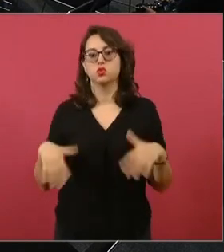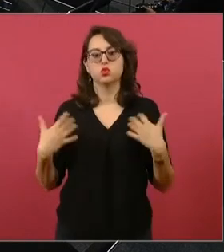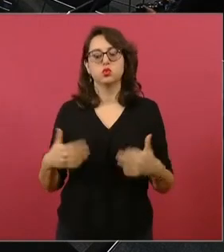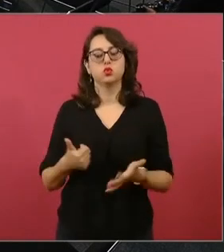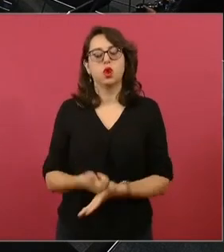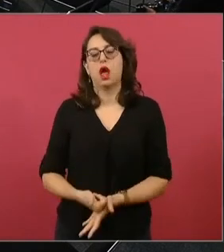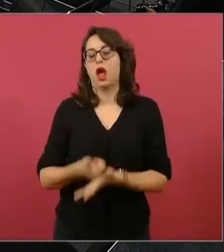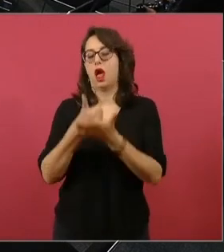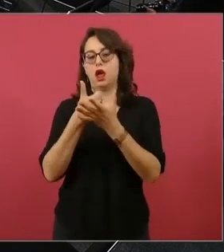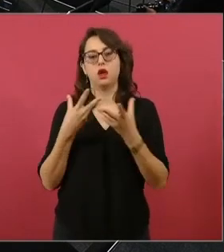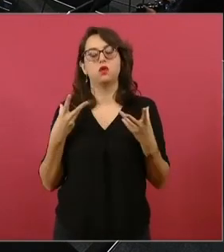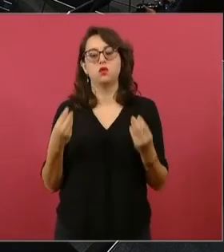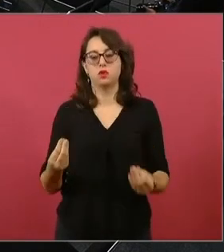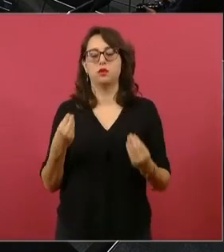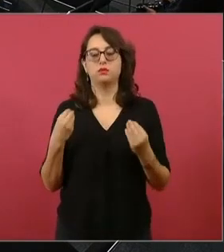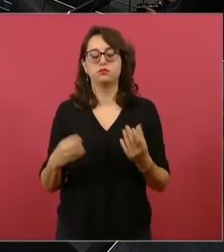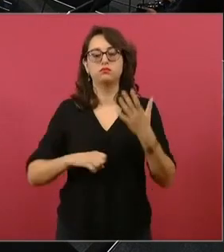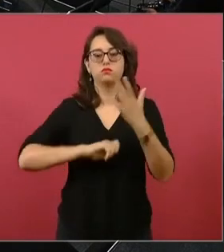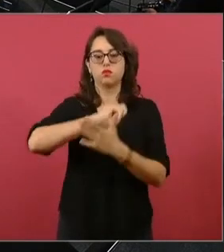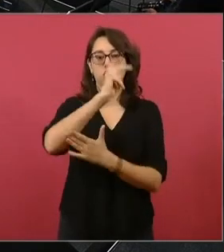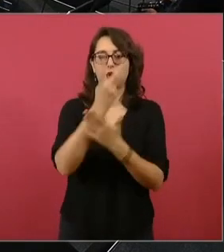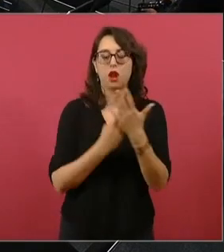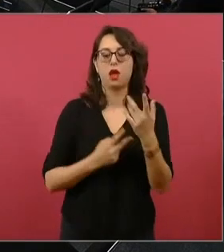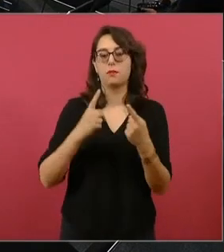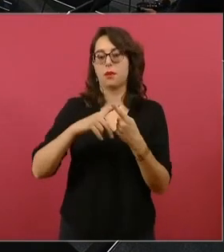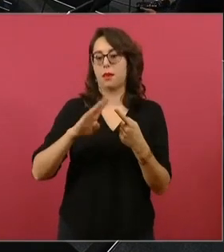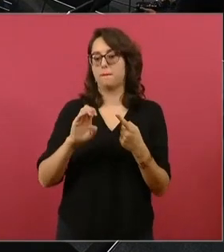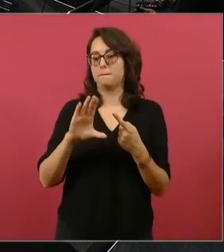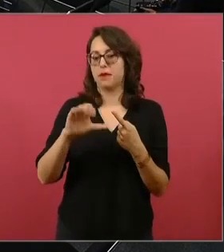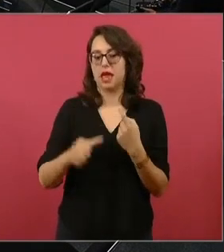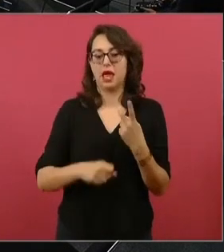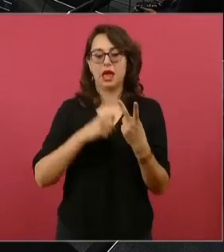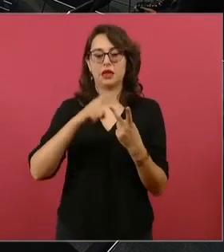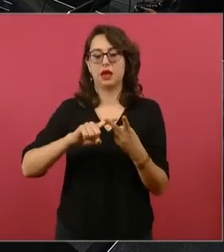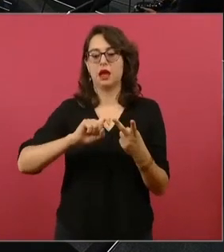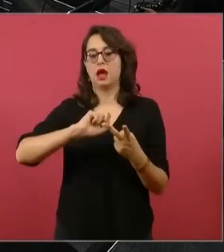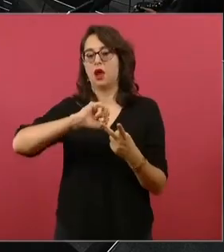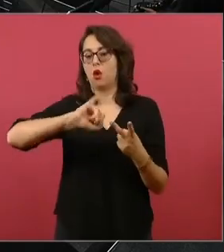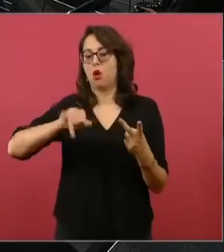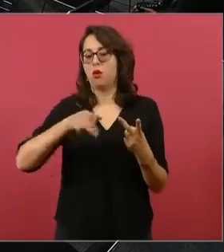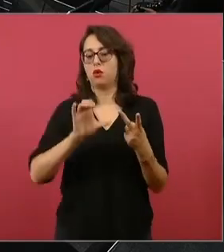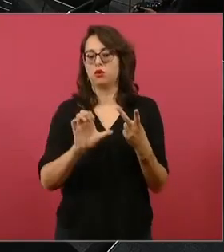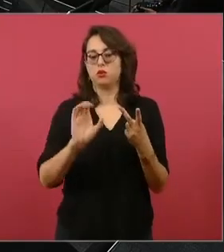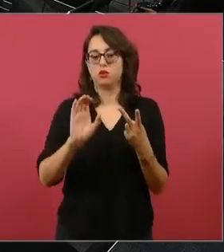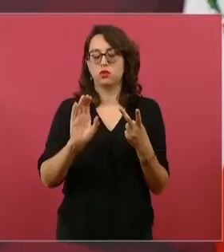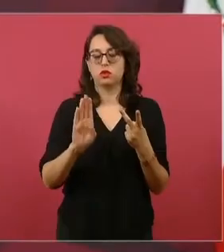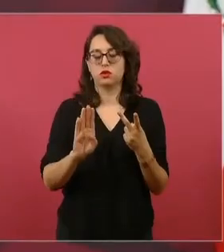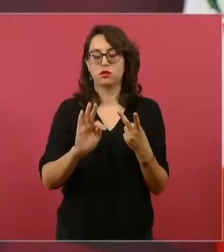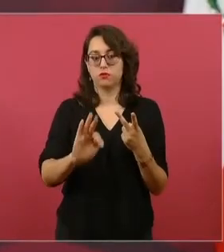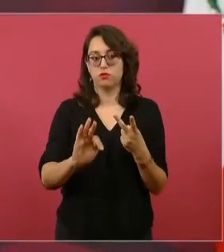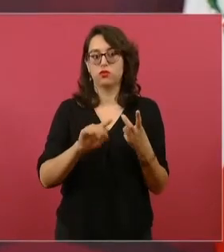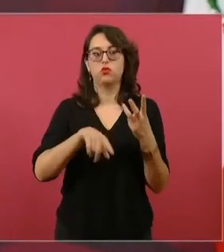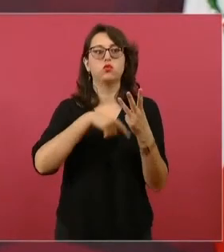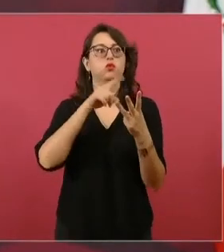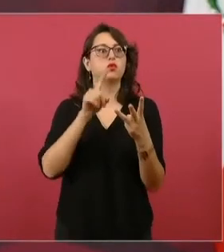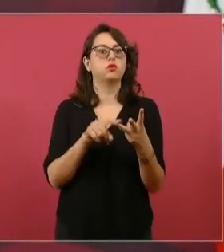Todos los programas de becas, el Jóvenes Construyendo el Futuro,